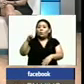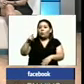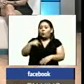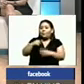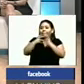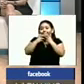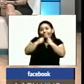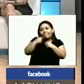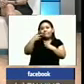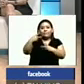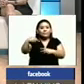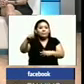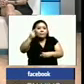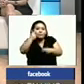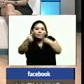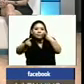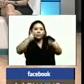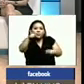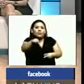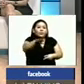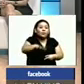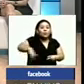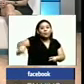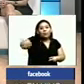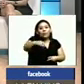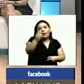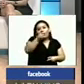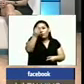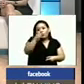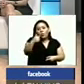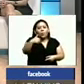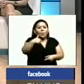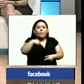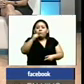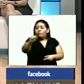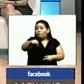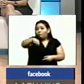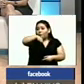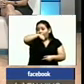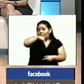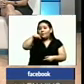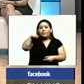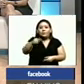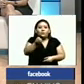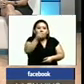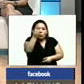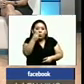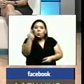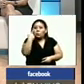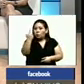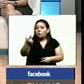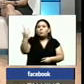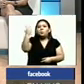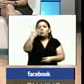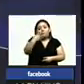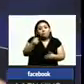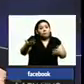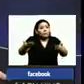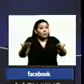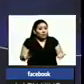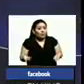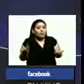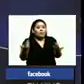muero también Por visitar este campo de girasoles Soy amante de estas flores Y la verdad que son bastante bonitas Y bueno